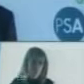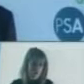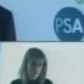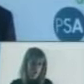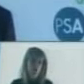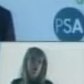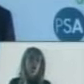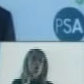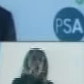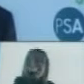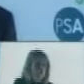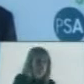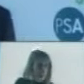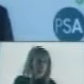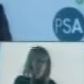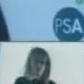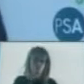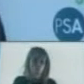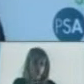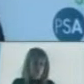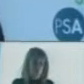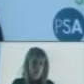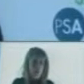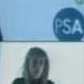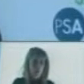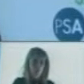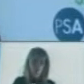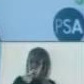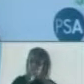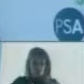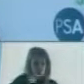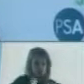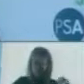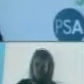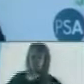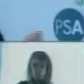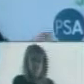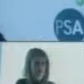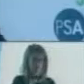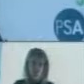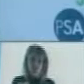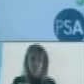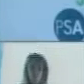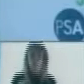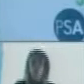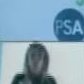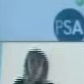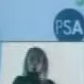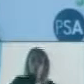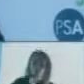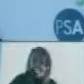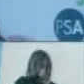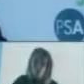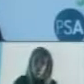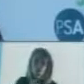Torredonjimeno, a través de las nuevas comunicaciones, esto puede ocurrir. Cuando hagáis una